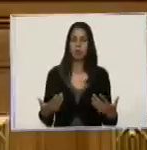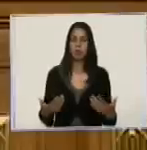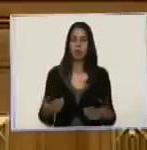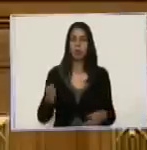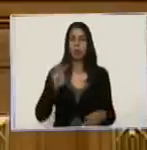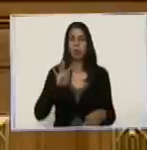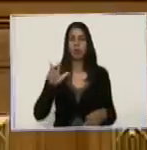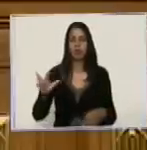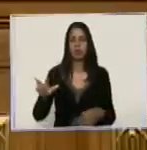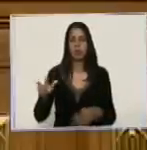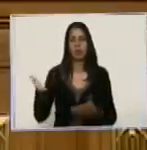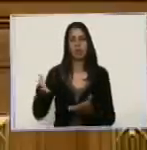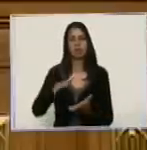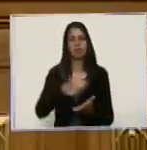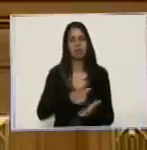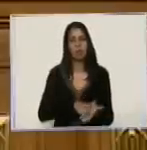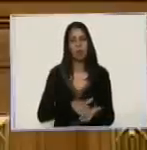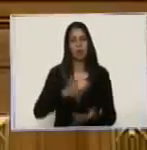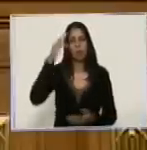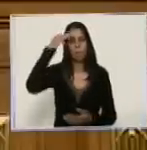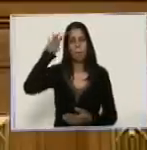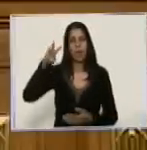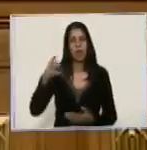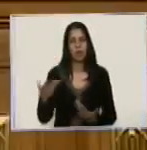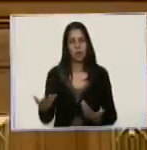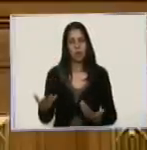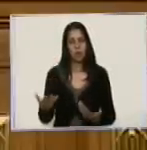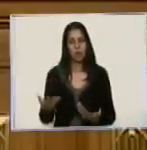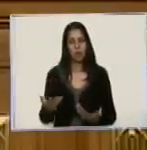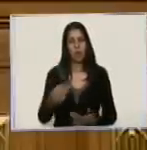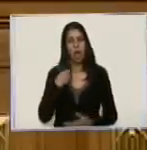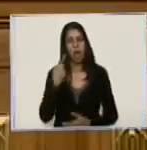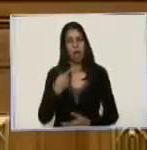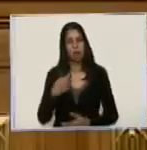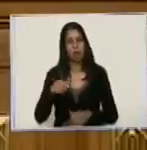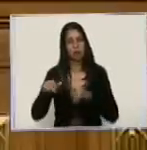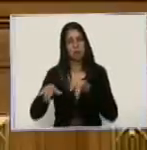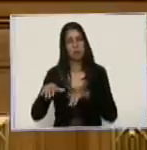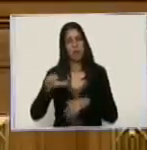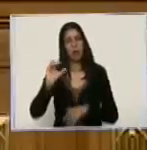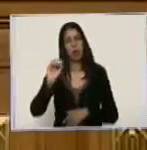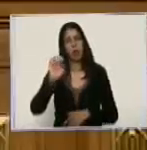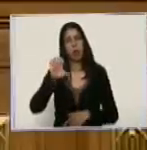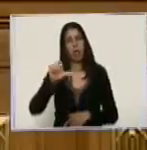en Ayotzinapa, México? ¿Acaso le mencionó algo